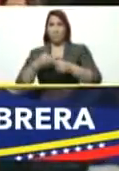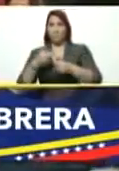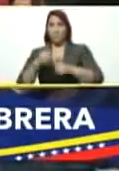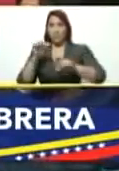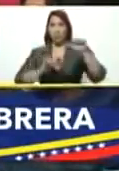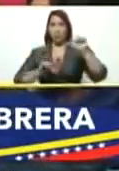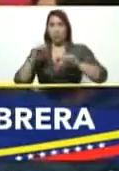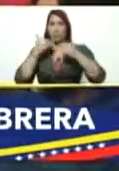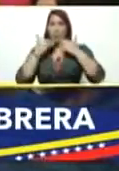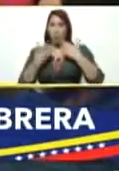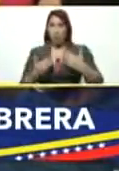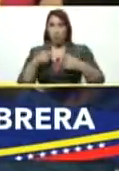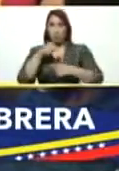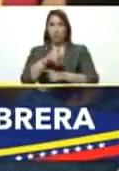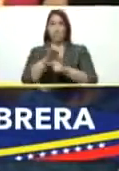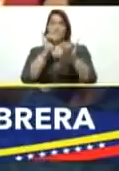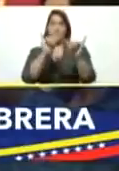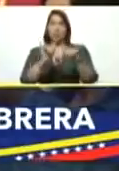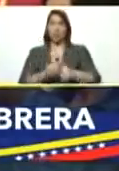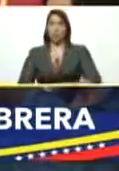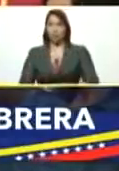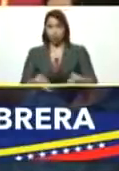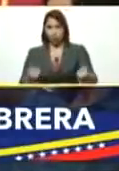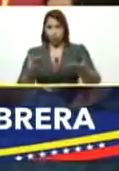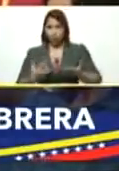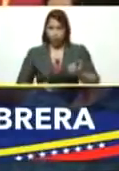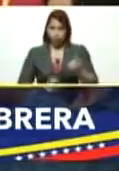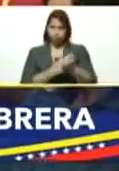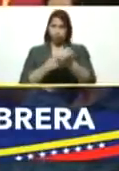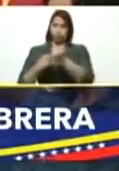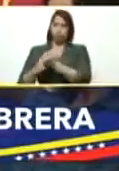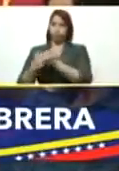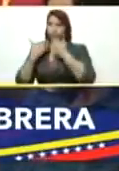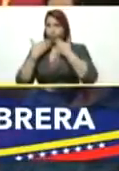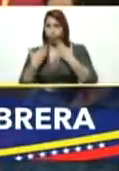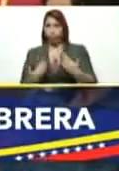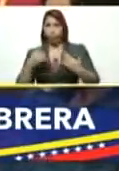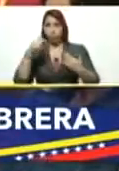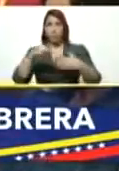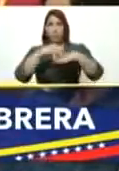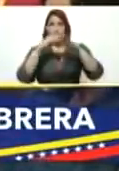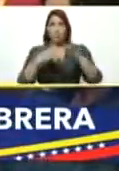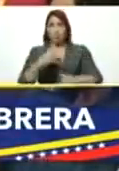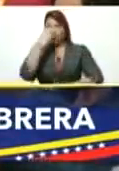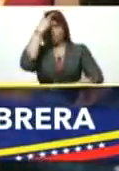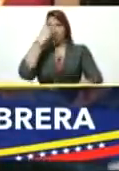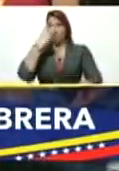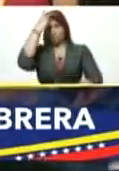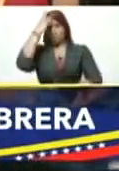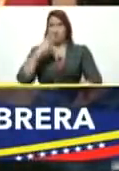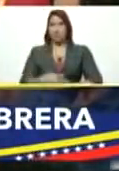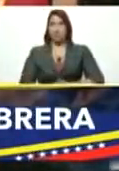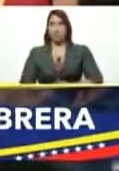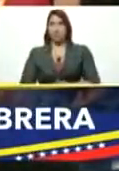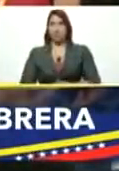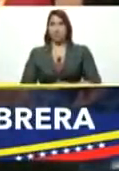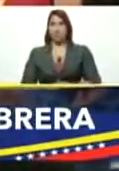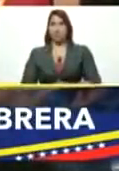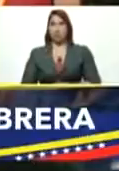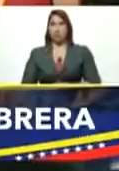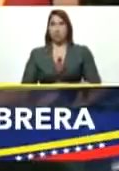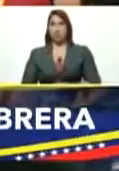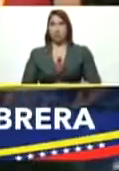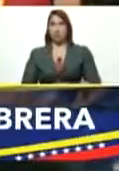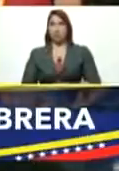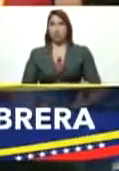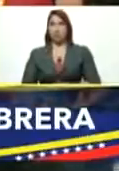gracias a usted que nos dado ese impulso y gracias al ministro tarde el examen que no